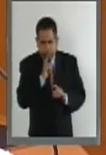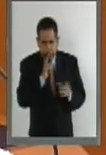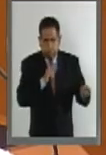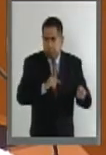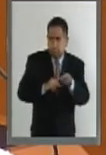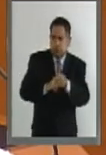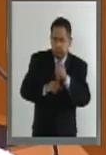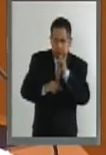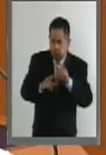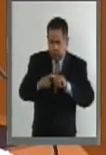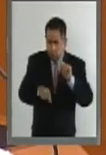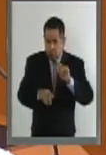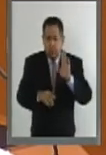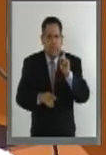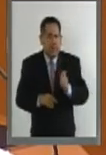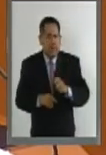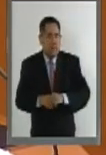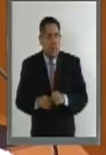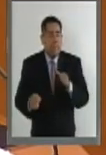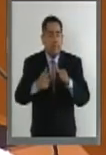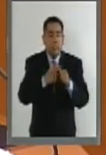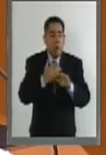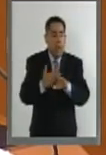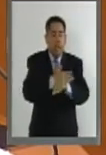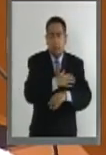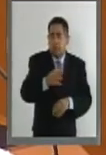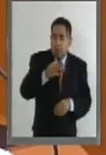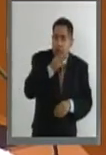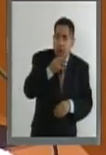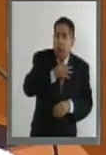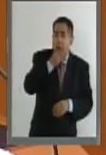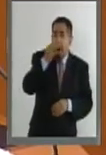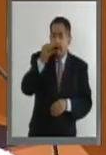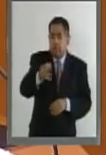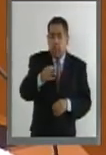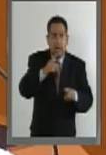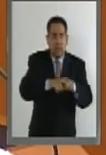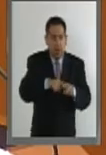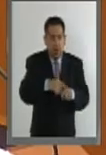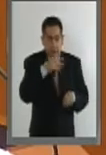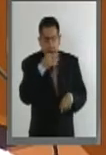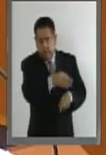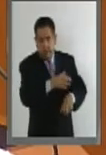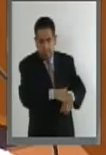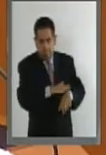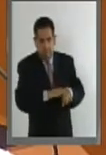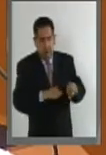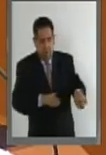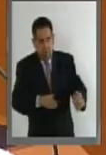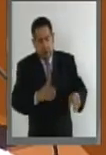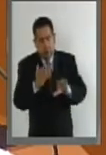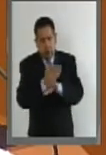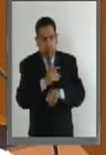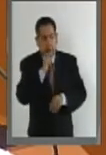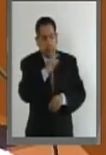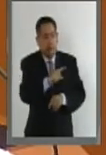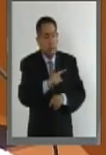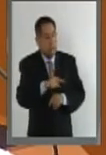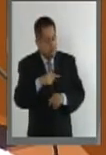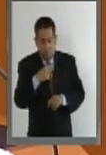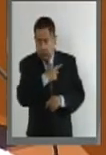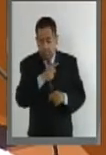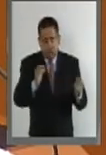contribuyente. Se deberá notificar previamente al contribuyente afectado, así como darle la garantía de